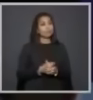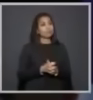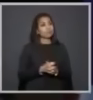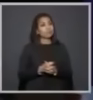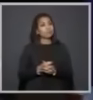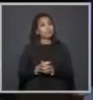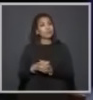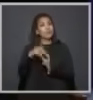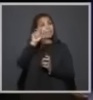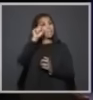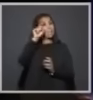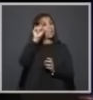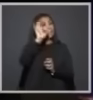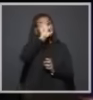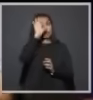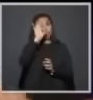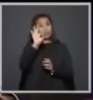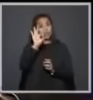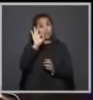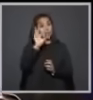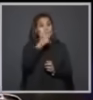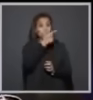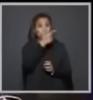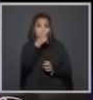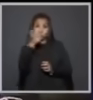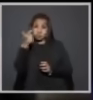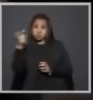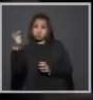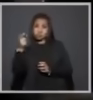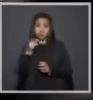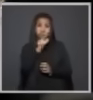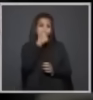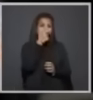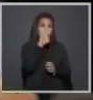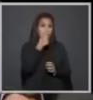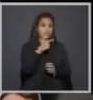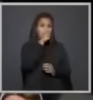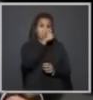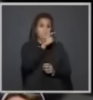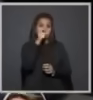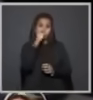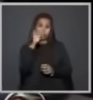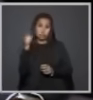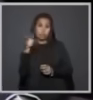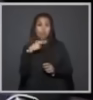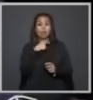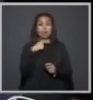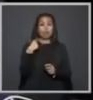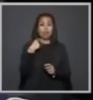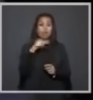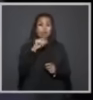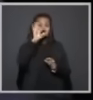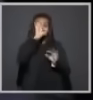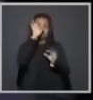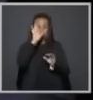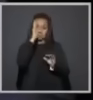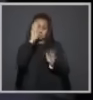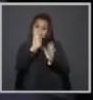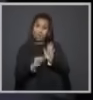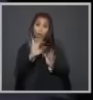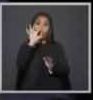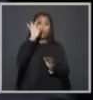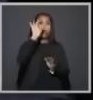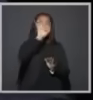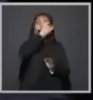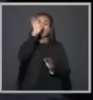en 20% homicidios, y son datos oficiales, en 40% el